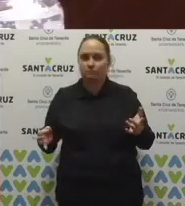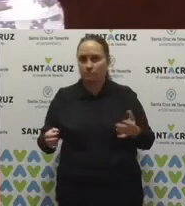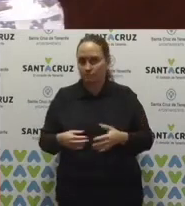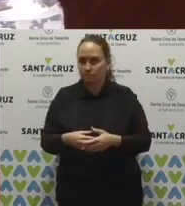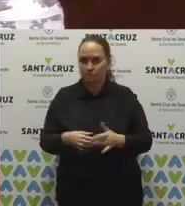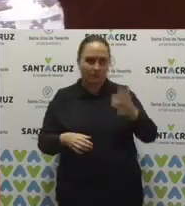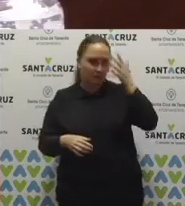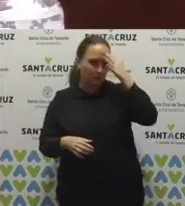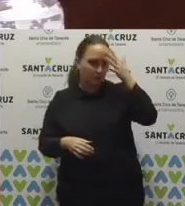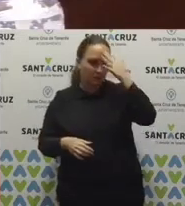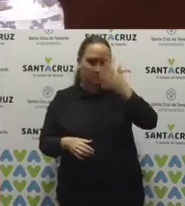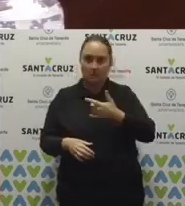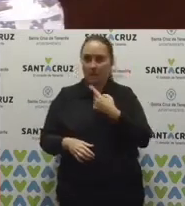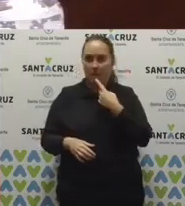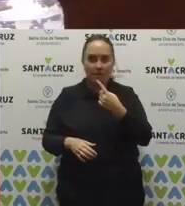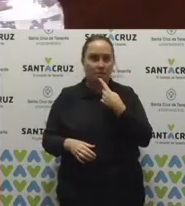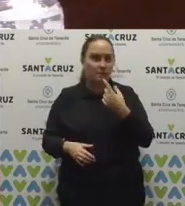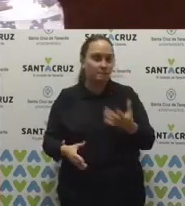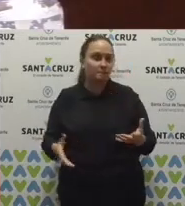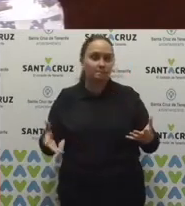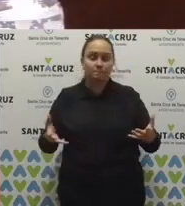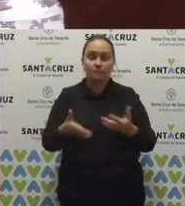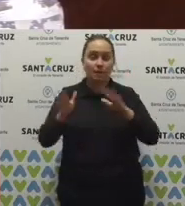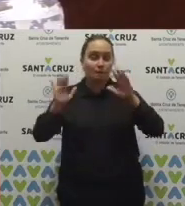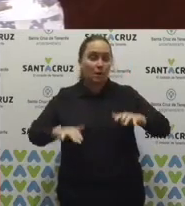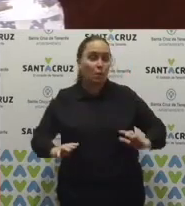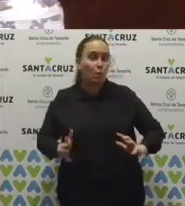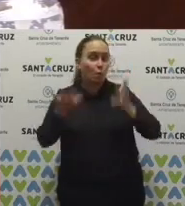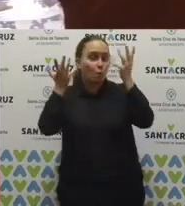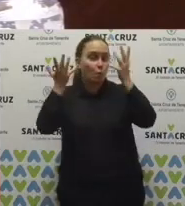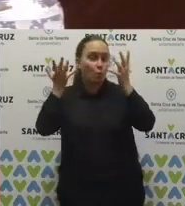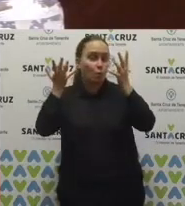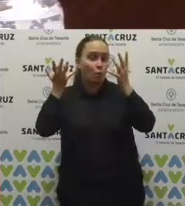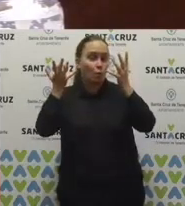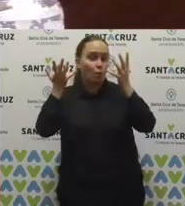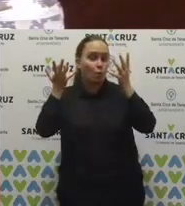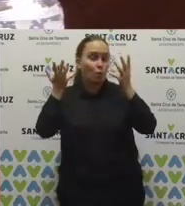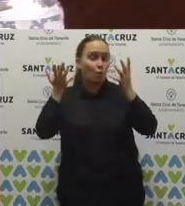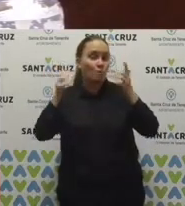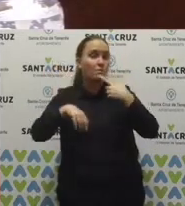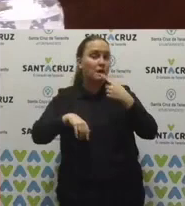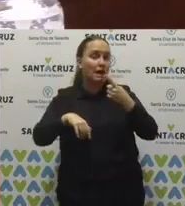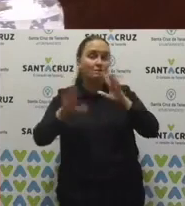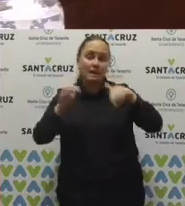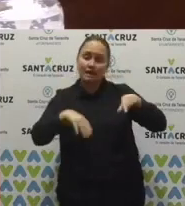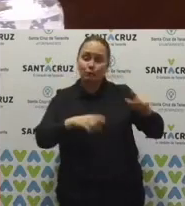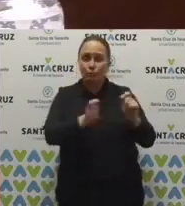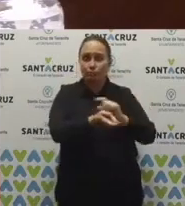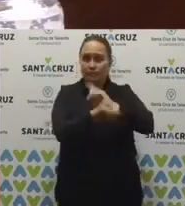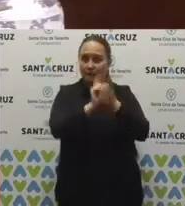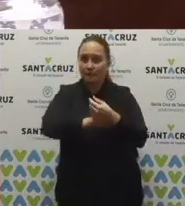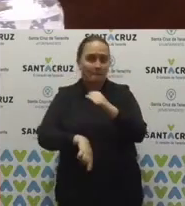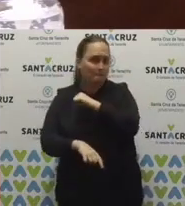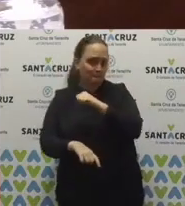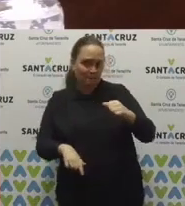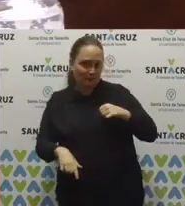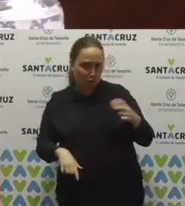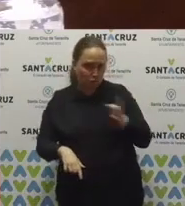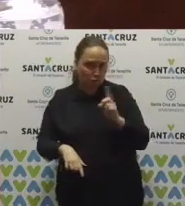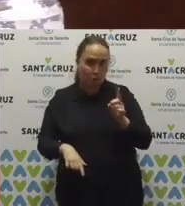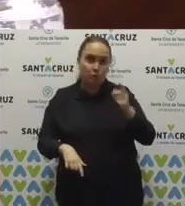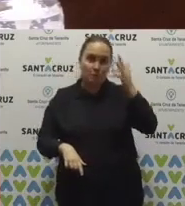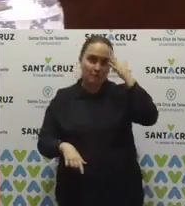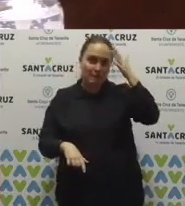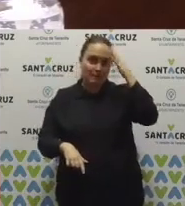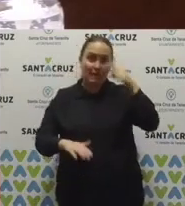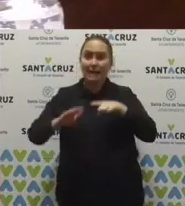el qué el que se produzca cuando haya una privatización los beneficios que puede dar en este